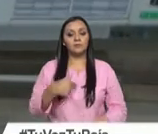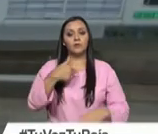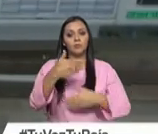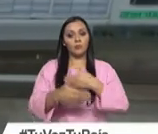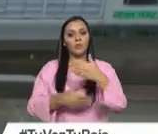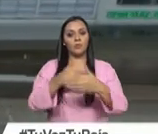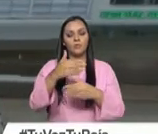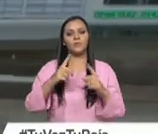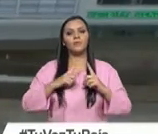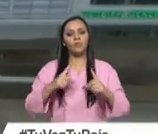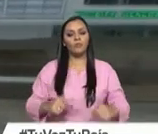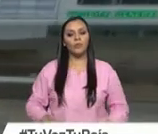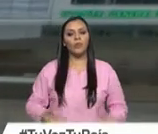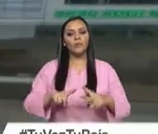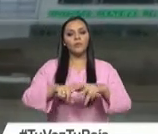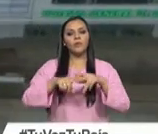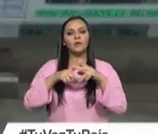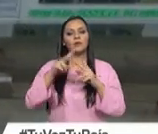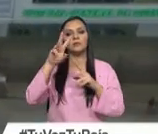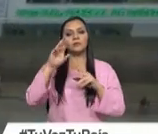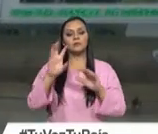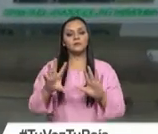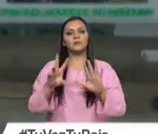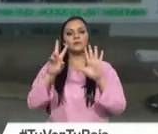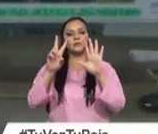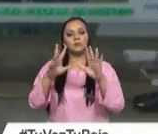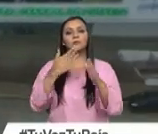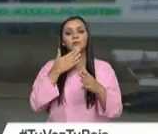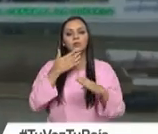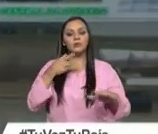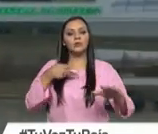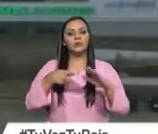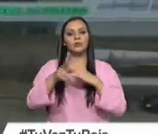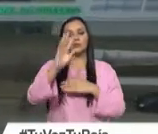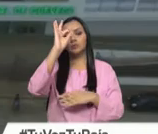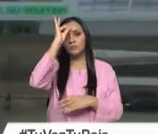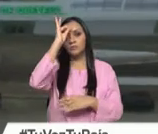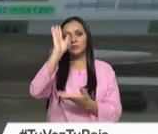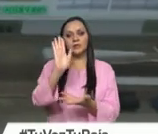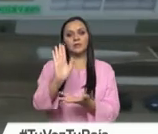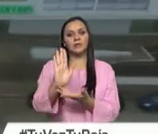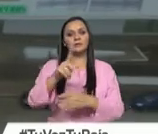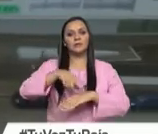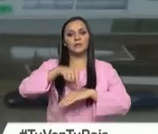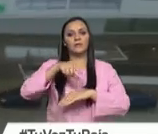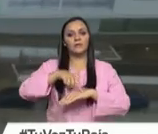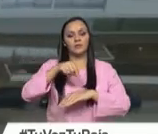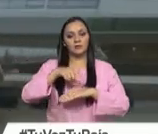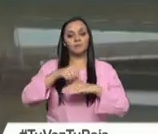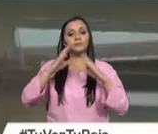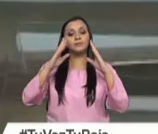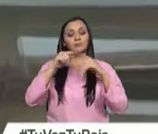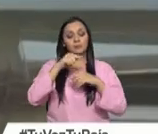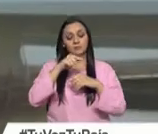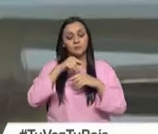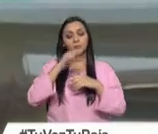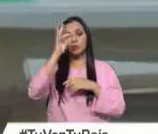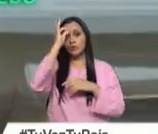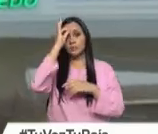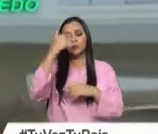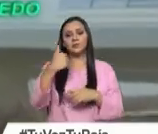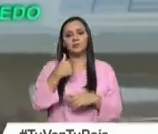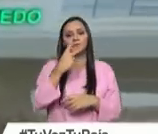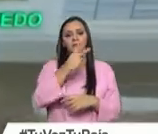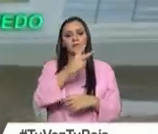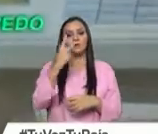en la salud, inicia el 2017 con la inauguración del Hospital del IES en Quevedo. La Casa de Salud, de 22.000